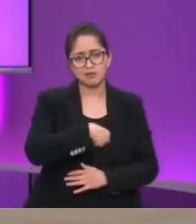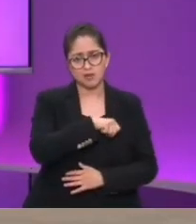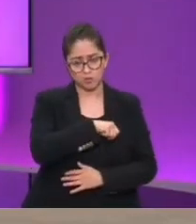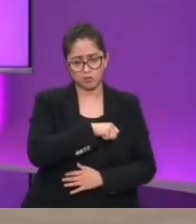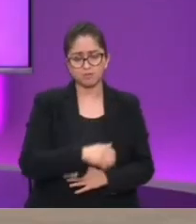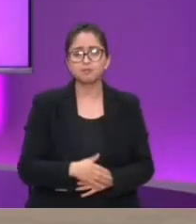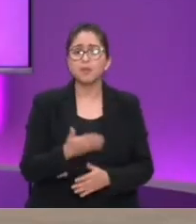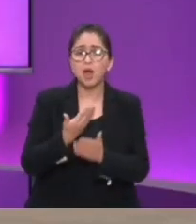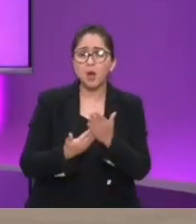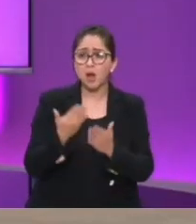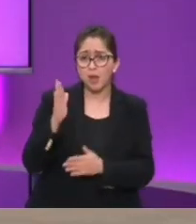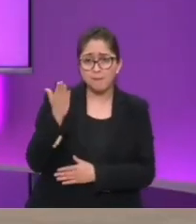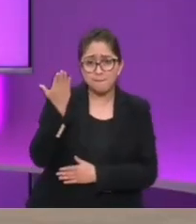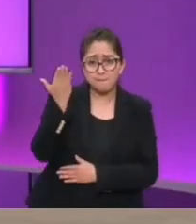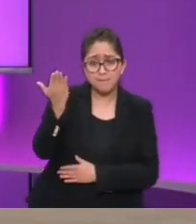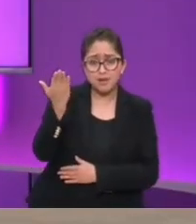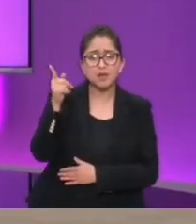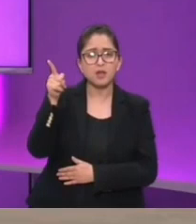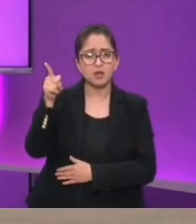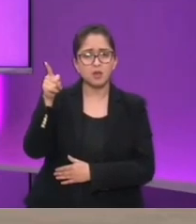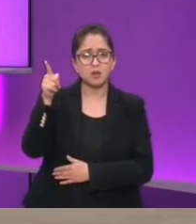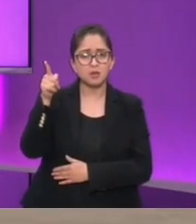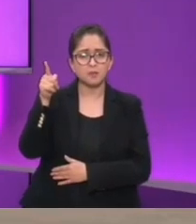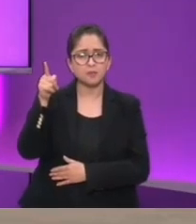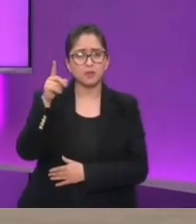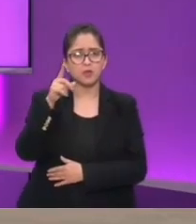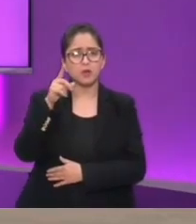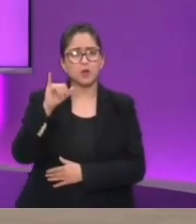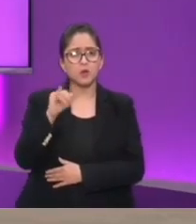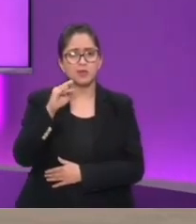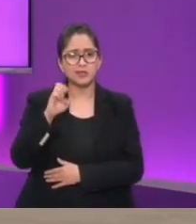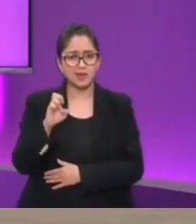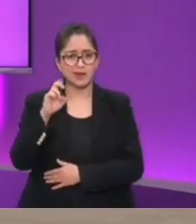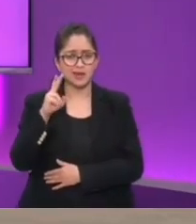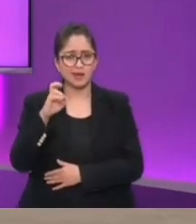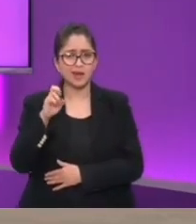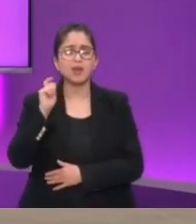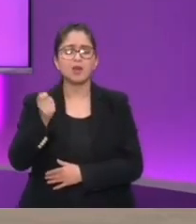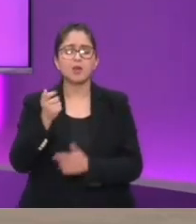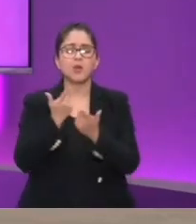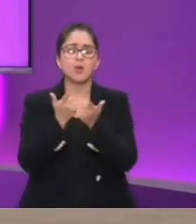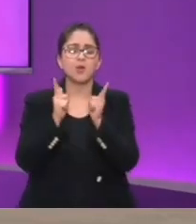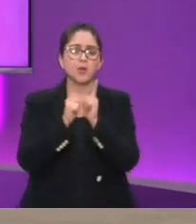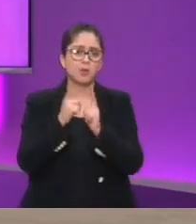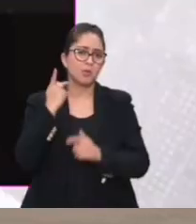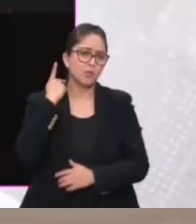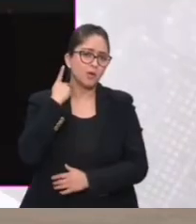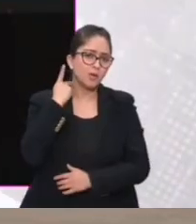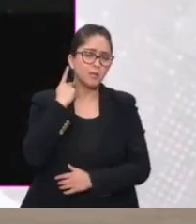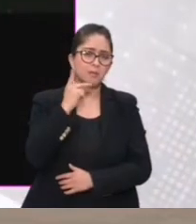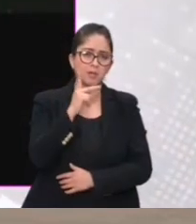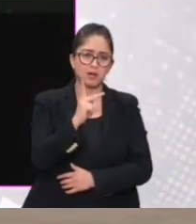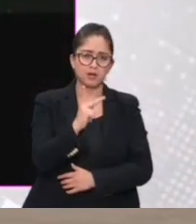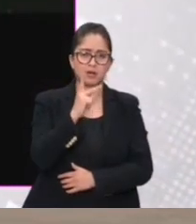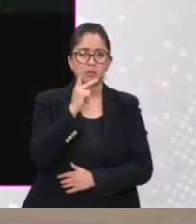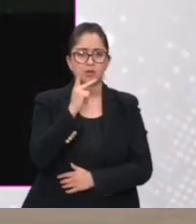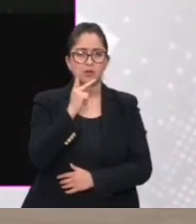réplica el doctor José Enrique Doher del Partido Revolucionario Institucional. Adelante.